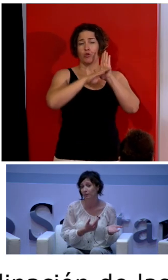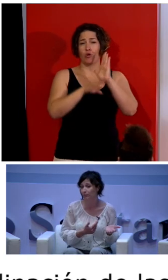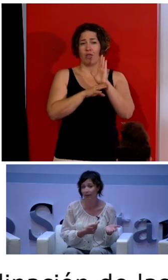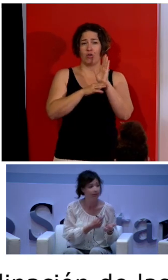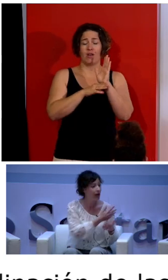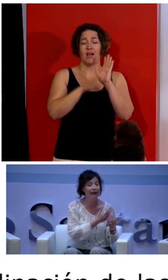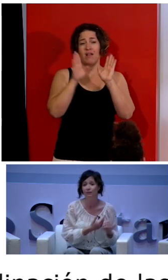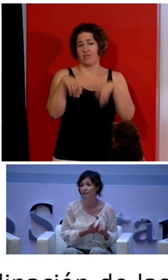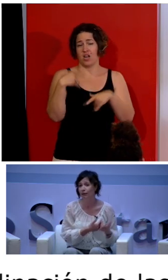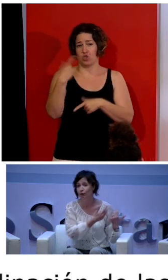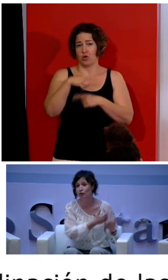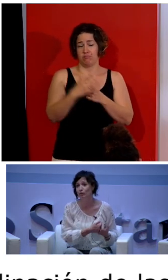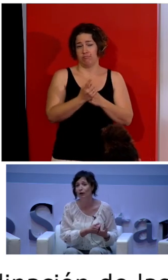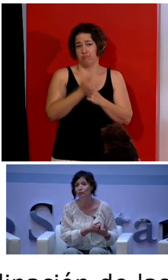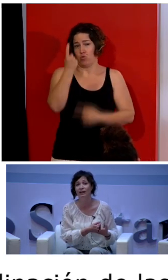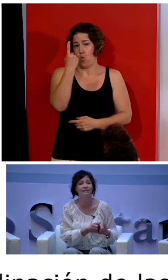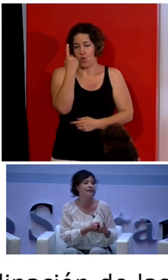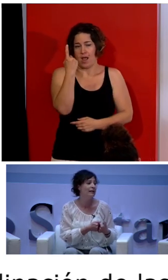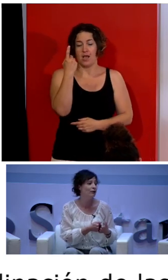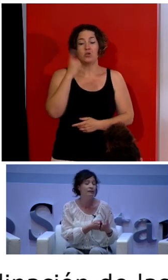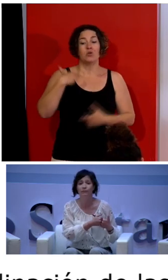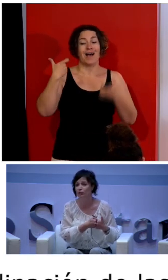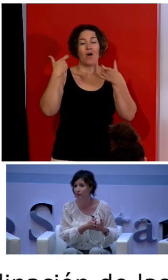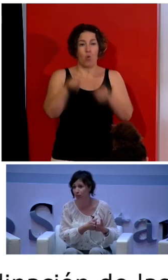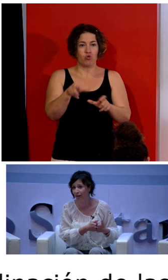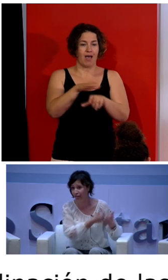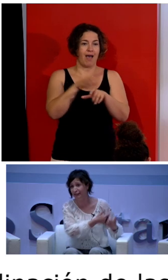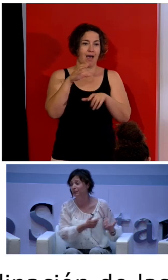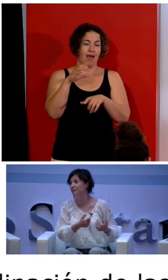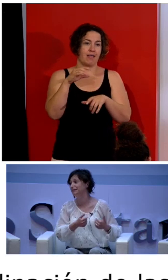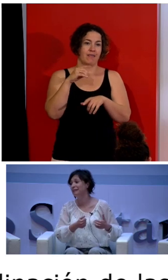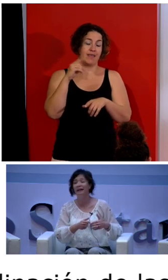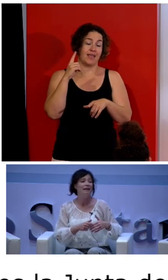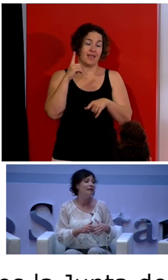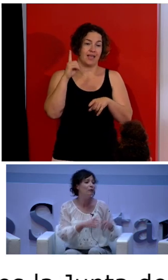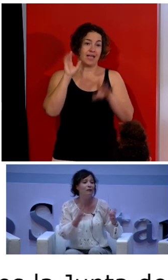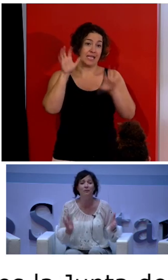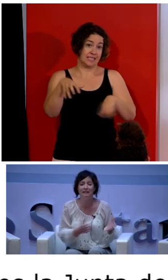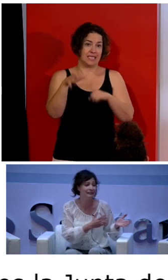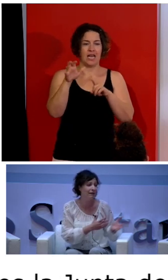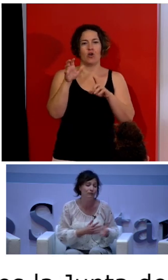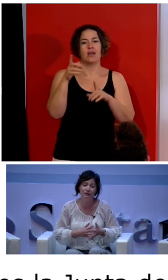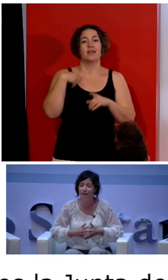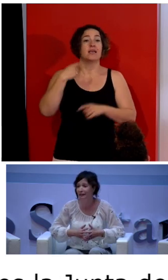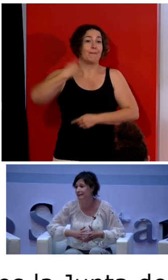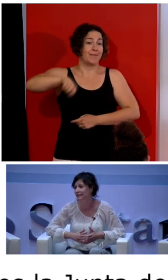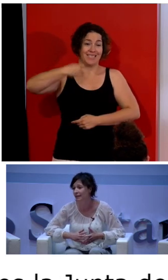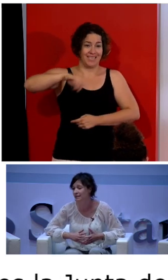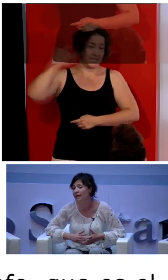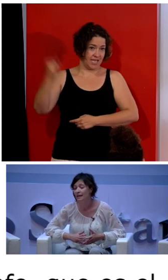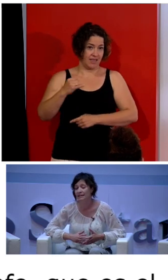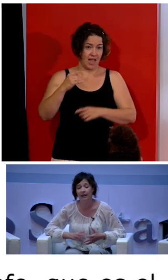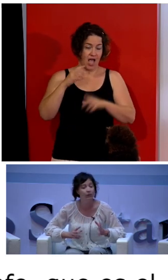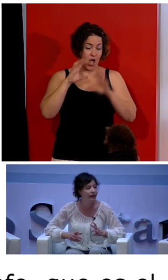somos la misma administración, somos la Junta de Castilla y León, tenemos el mismo jefe, que es el presidente de la Junta, lo que pasa es que trabajamos en diferentes